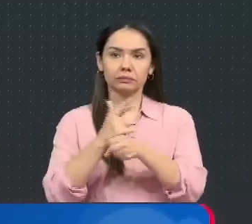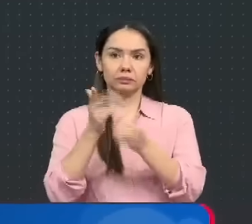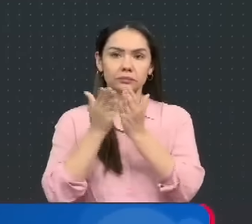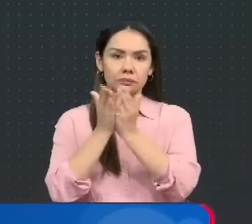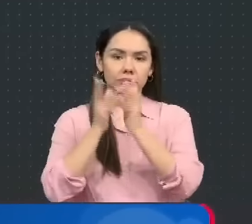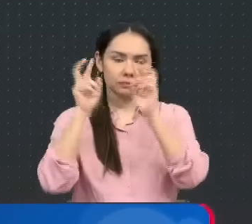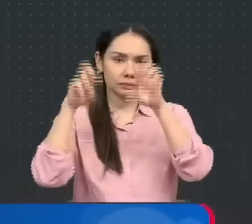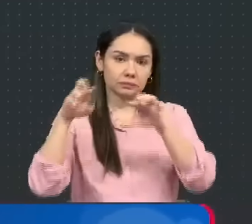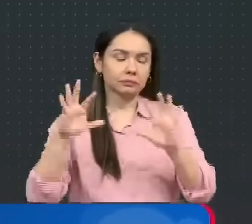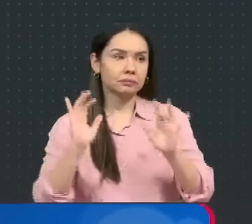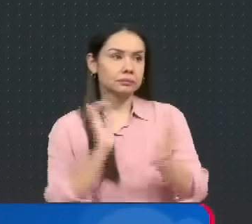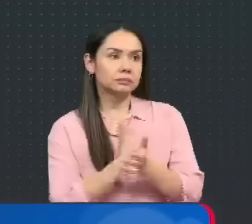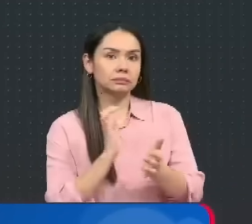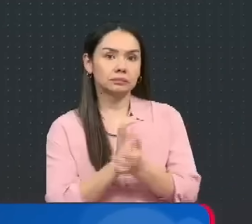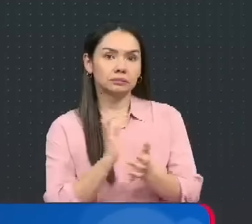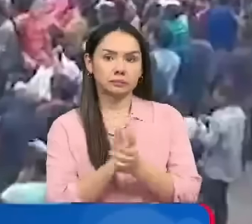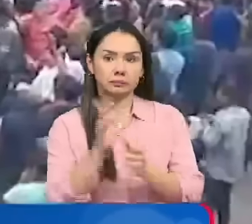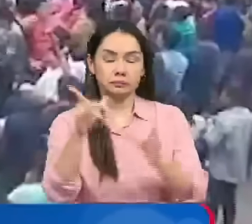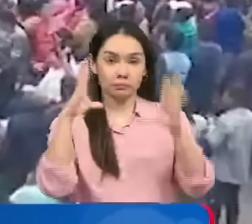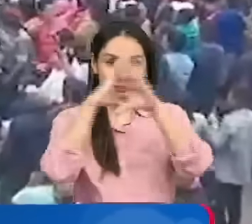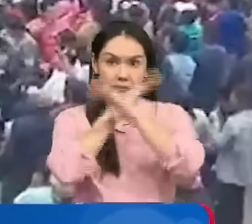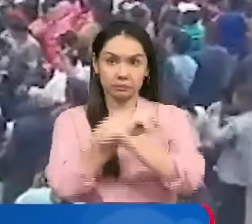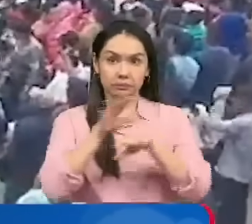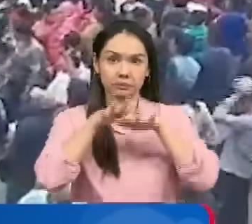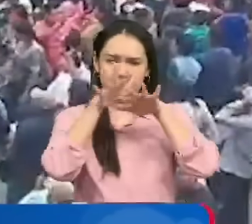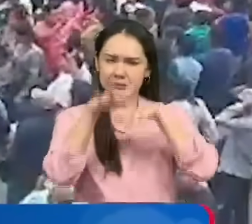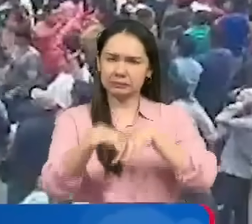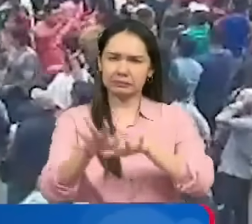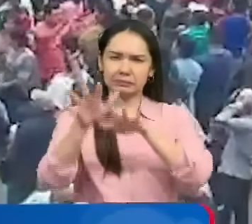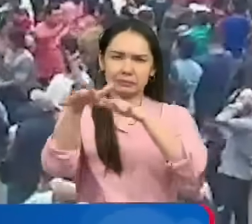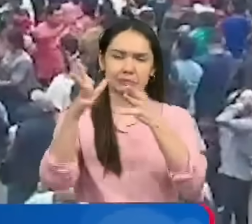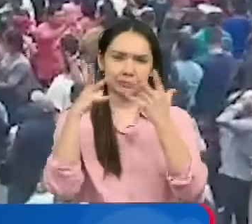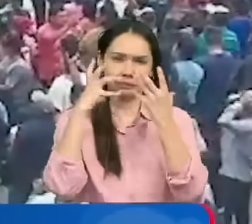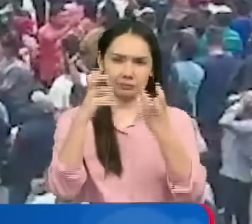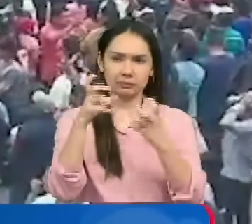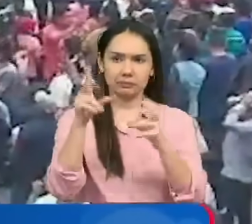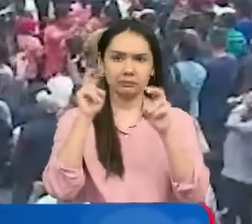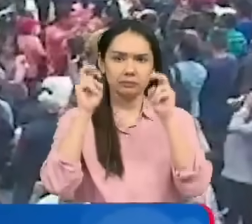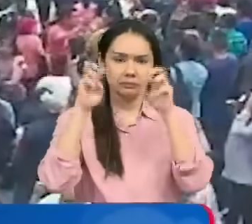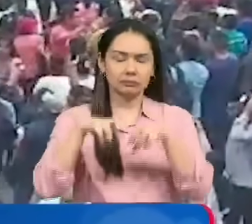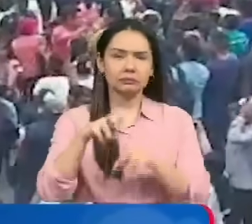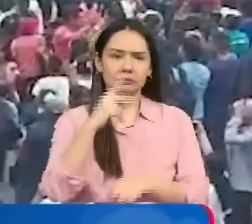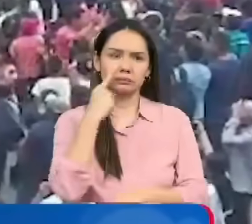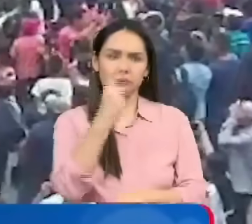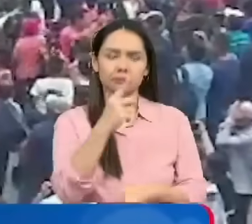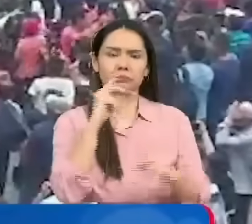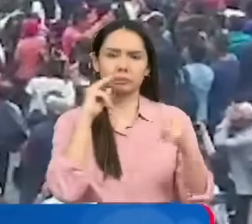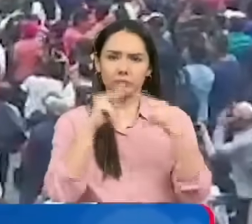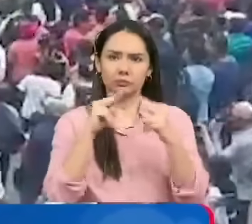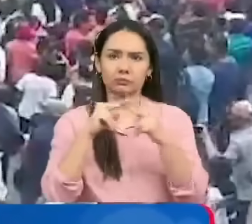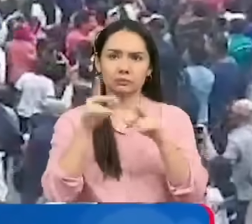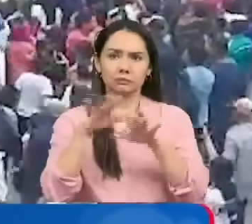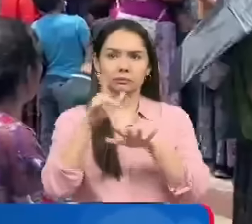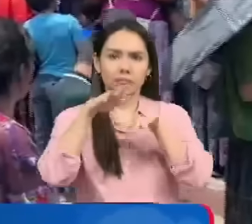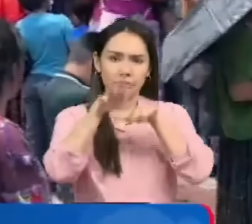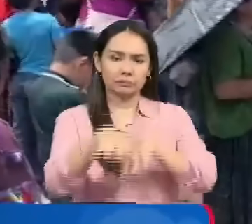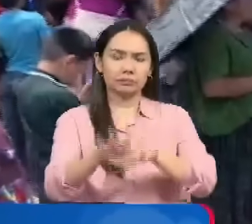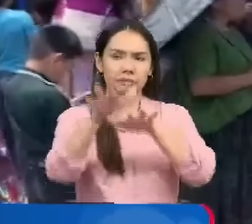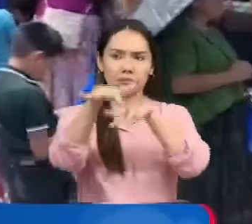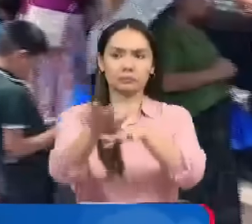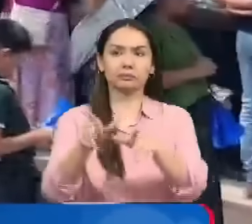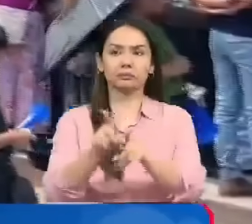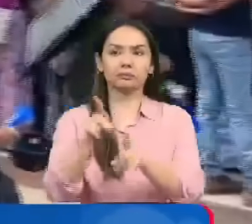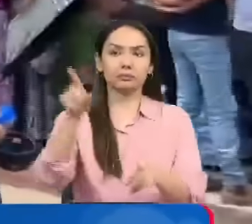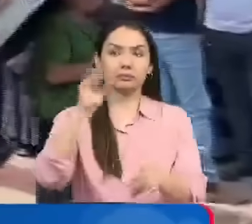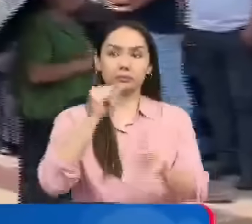de seguidores. Salió en horas de la noche de la capital y fue acompañado por sus fanáticos, familiares y amigos en una caravana. Se